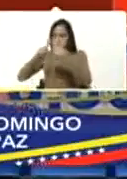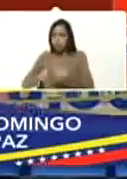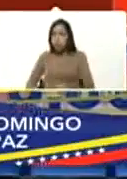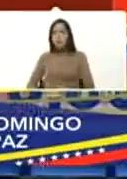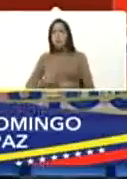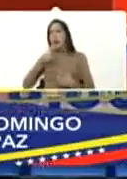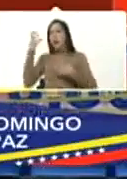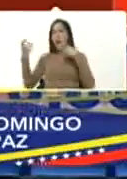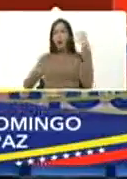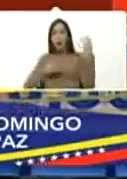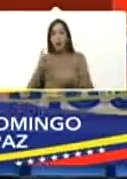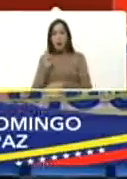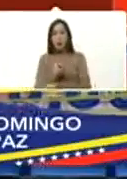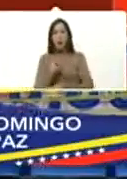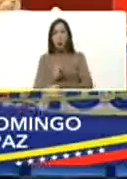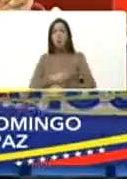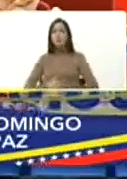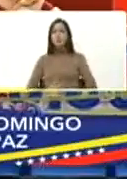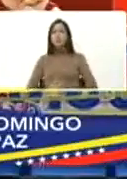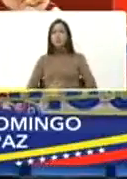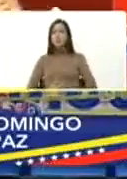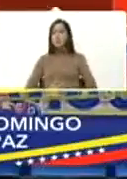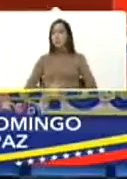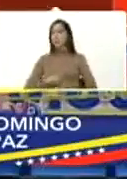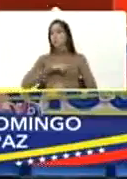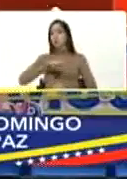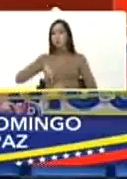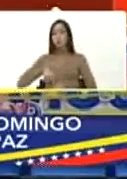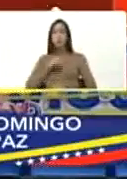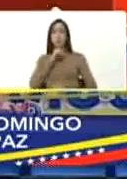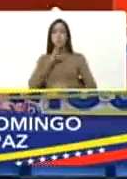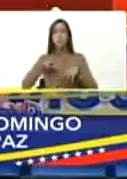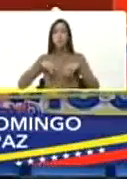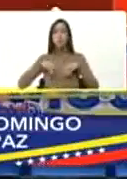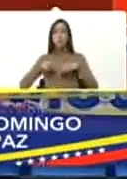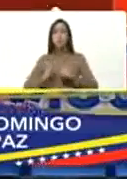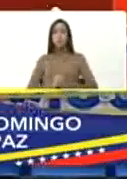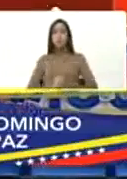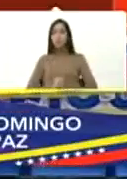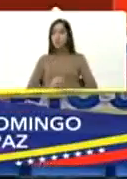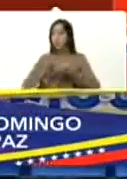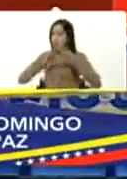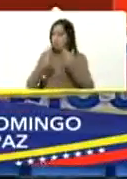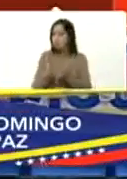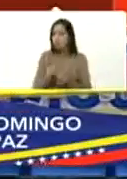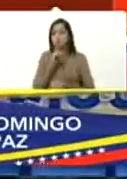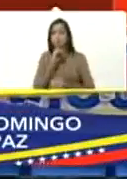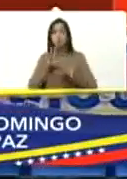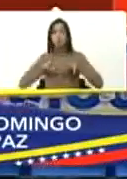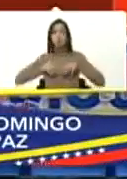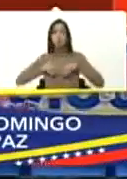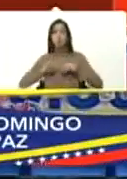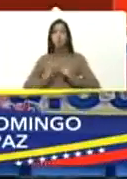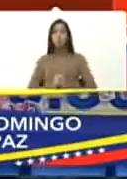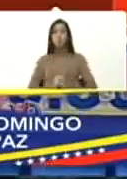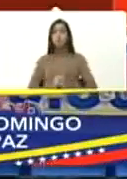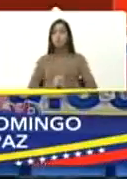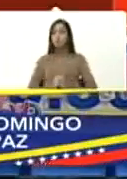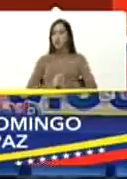de fraude. Y nosotros no salimos a decir nada ya. El mundo no dijo nada de